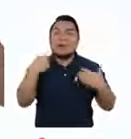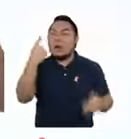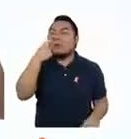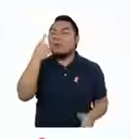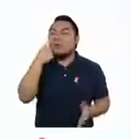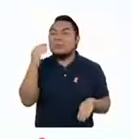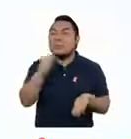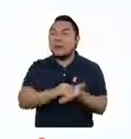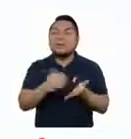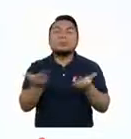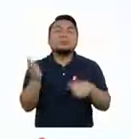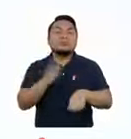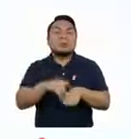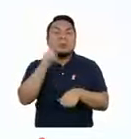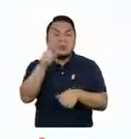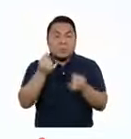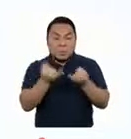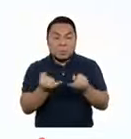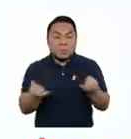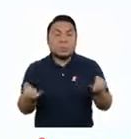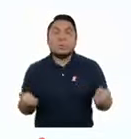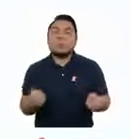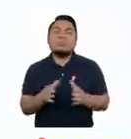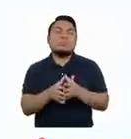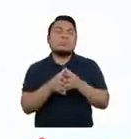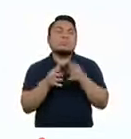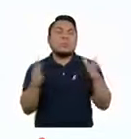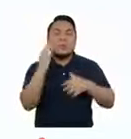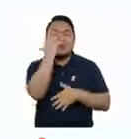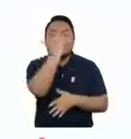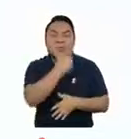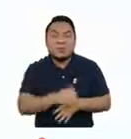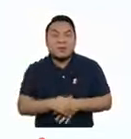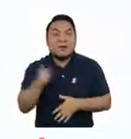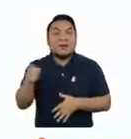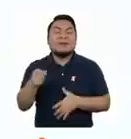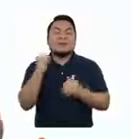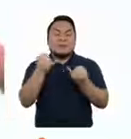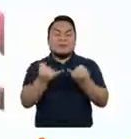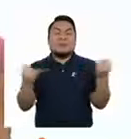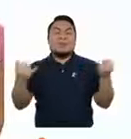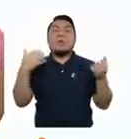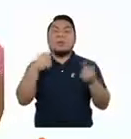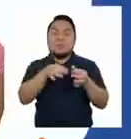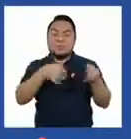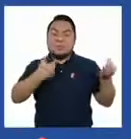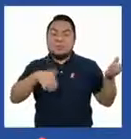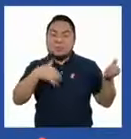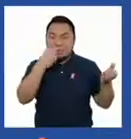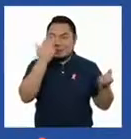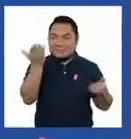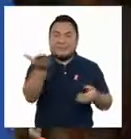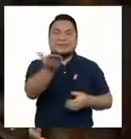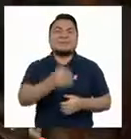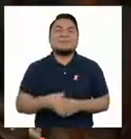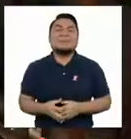conocer más sobre un instrumento muy lindo, un instrumento de cuerdas. ¡Vamos a verlo!